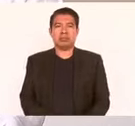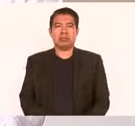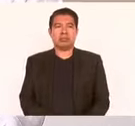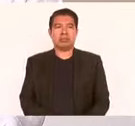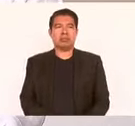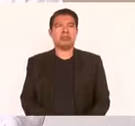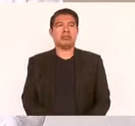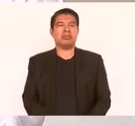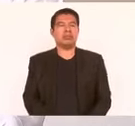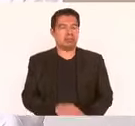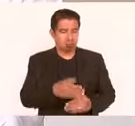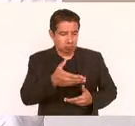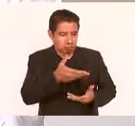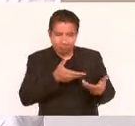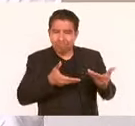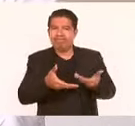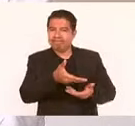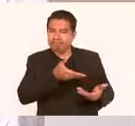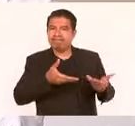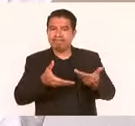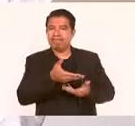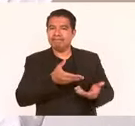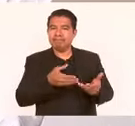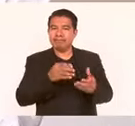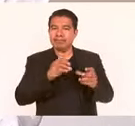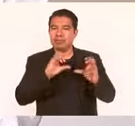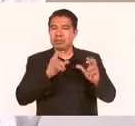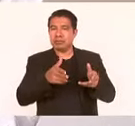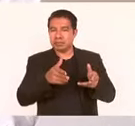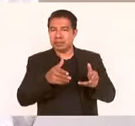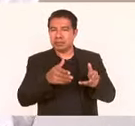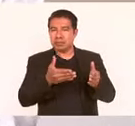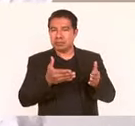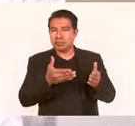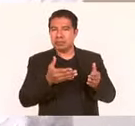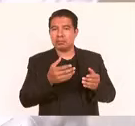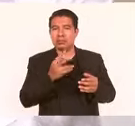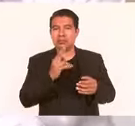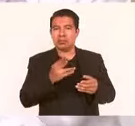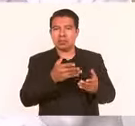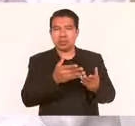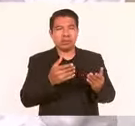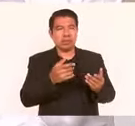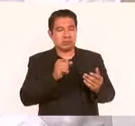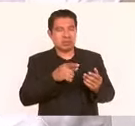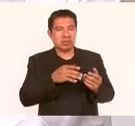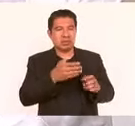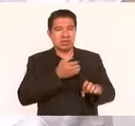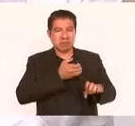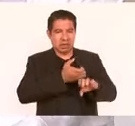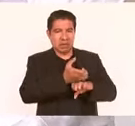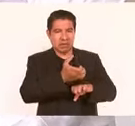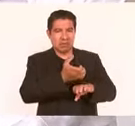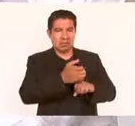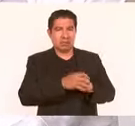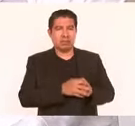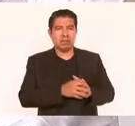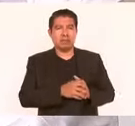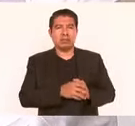tenemos una muy buena coordinación. Chiapas es uno de los estados en que se